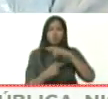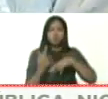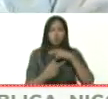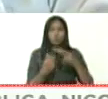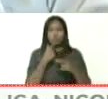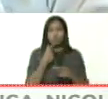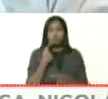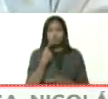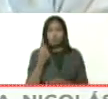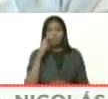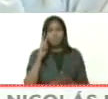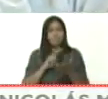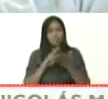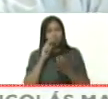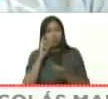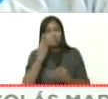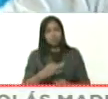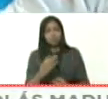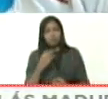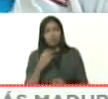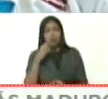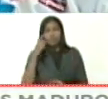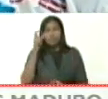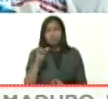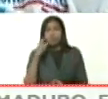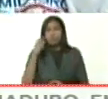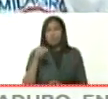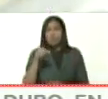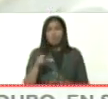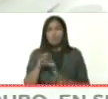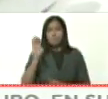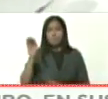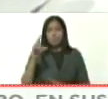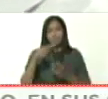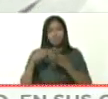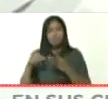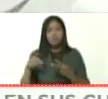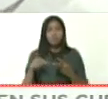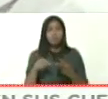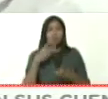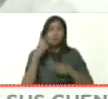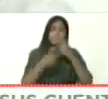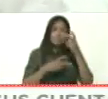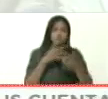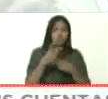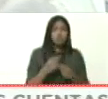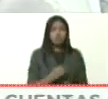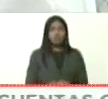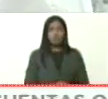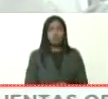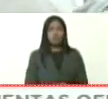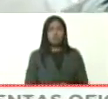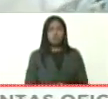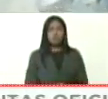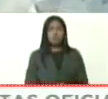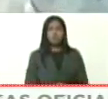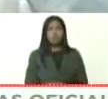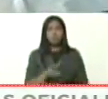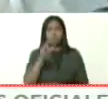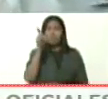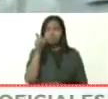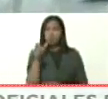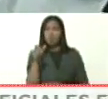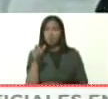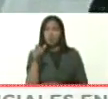he sido testigo de los pacientes que aquí se han tratado en este país en diferentes visitas. Y aquí el paciente ha sido paciente, nunca ha sido